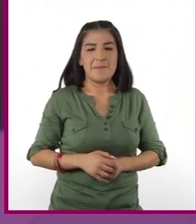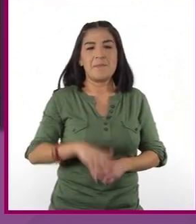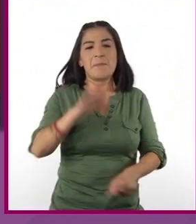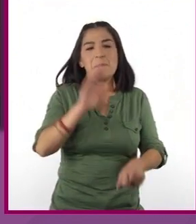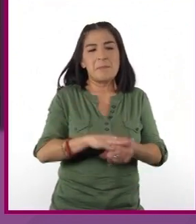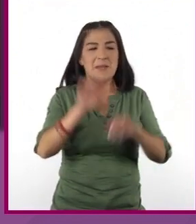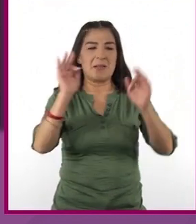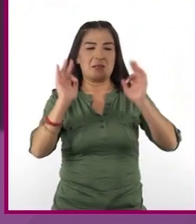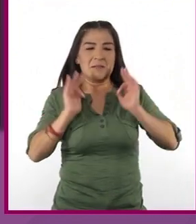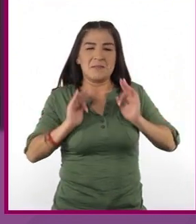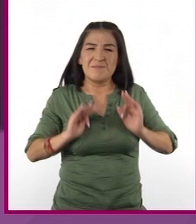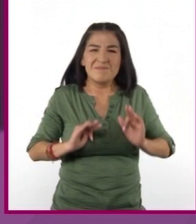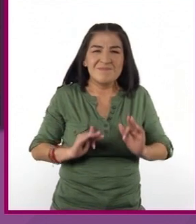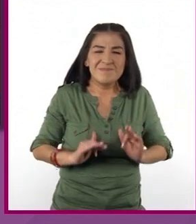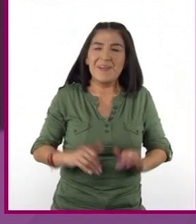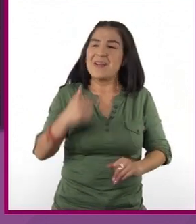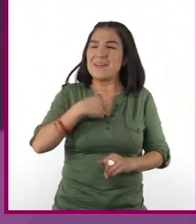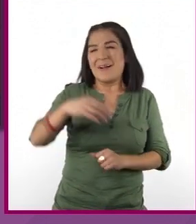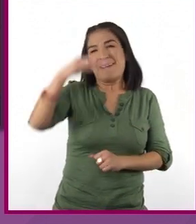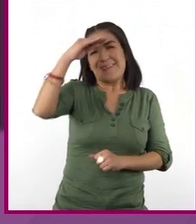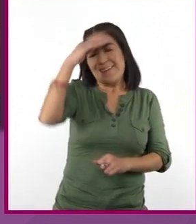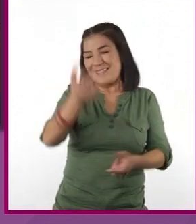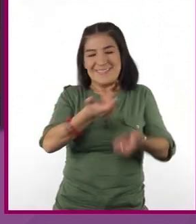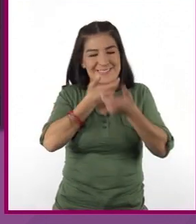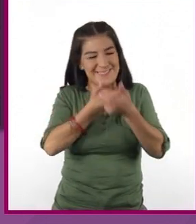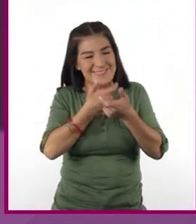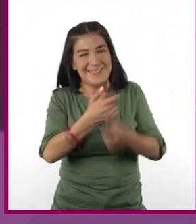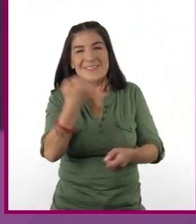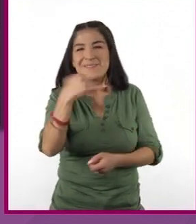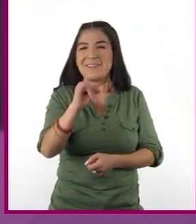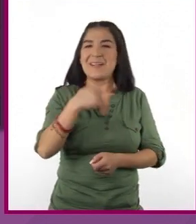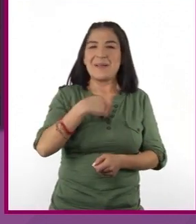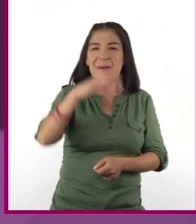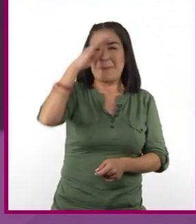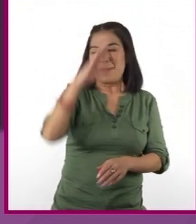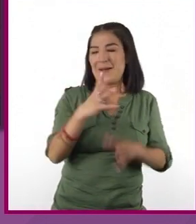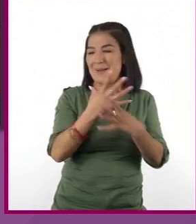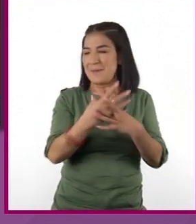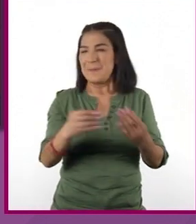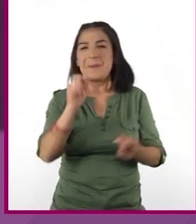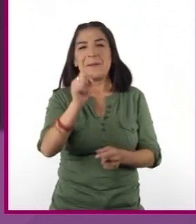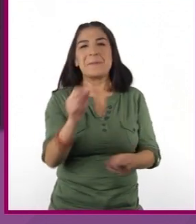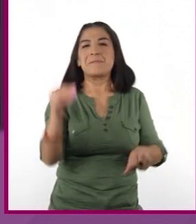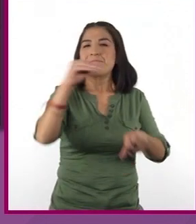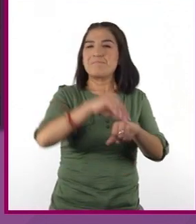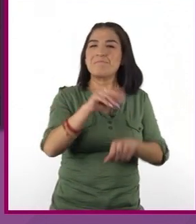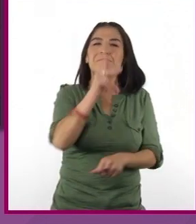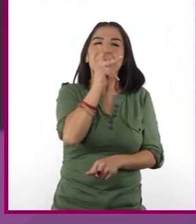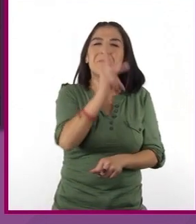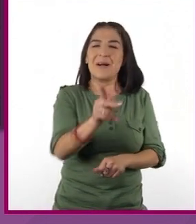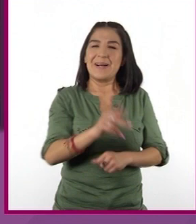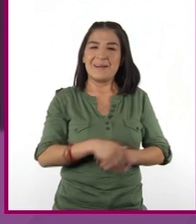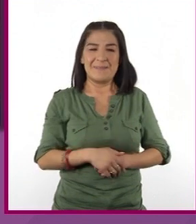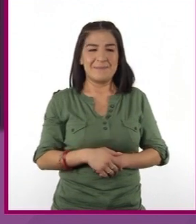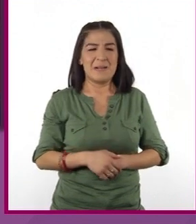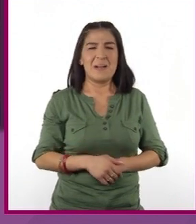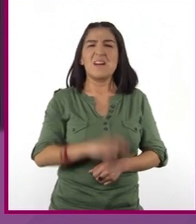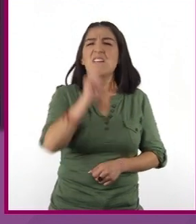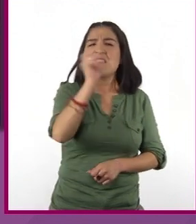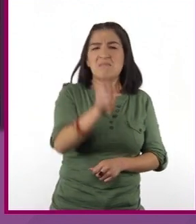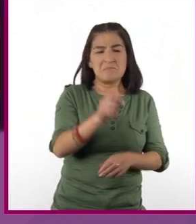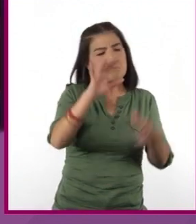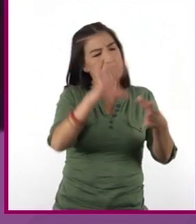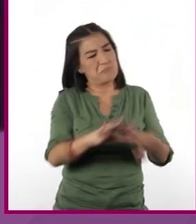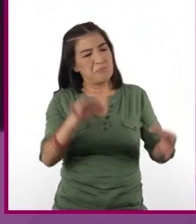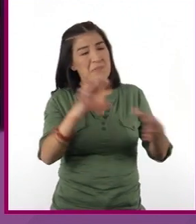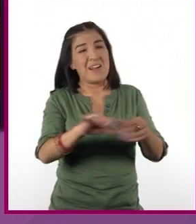apacible. Casi me sonreí en medio del espanto al pensar en semejante aplicación de la palabra. ¿De qué vale hablar de las